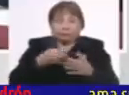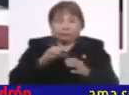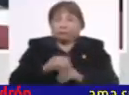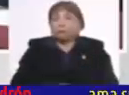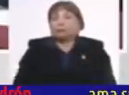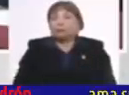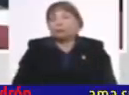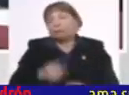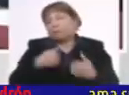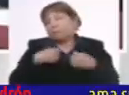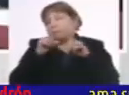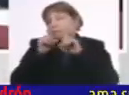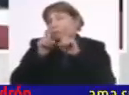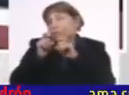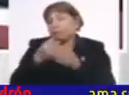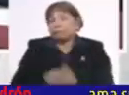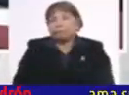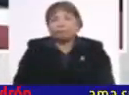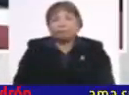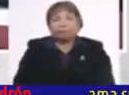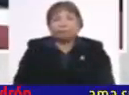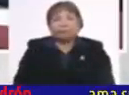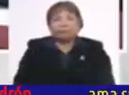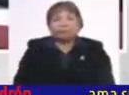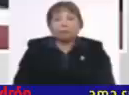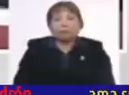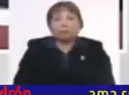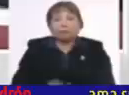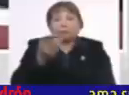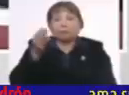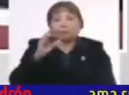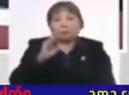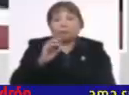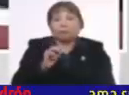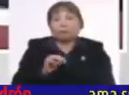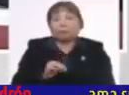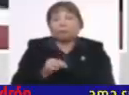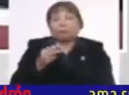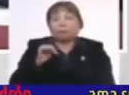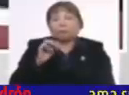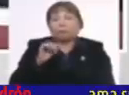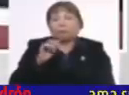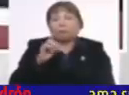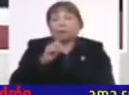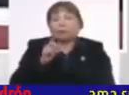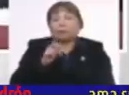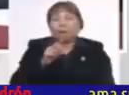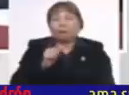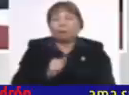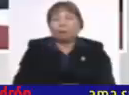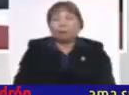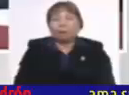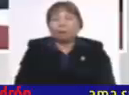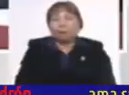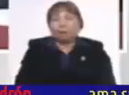entonces yo le pregunto y un manejo gonzález lo colocamos controles